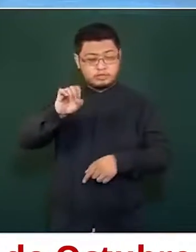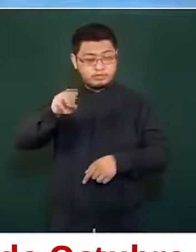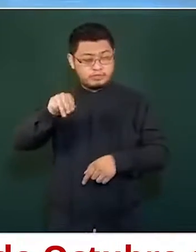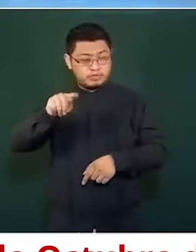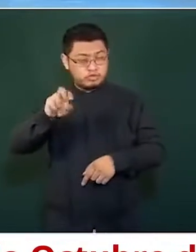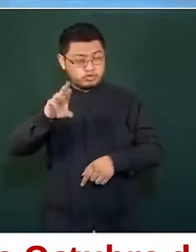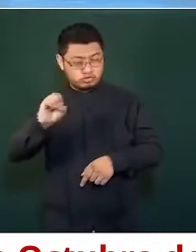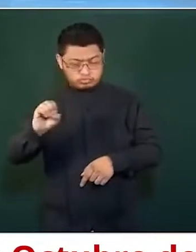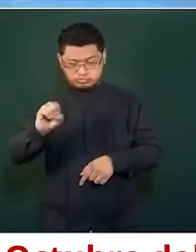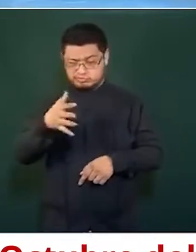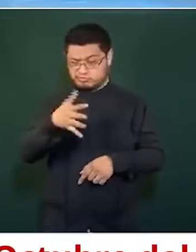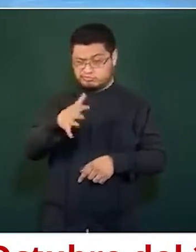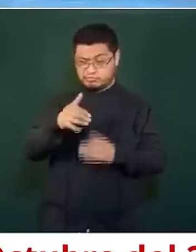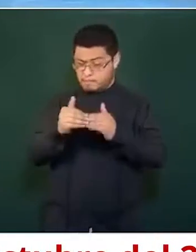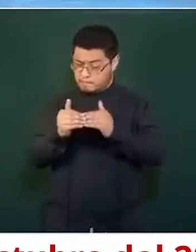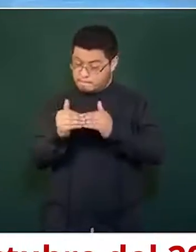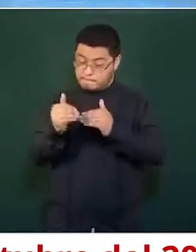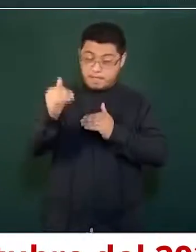Yucatán